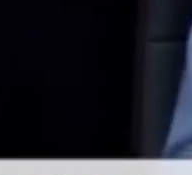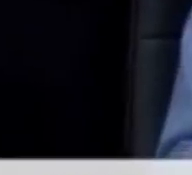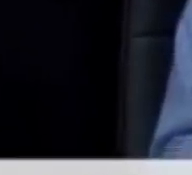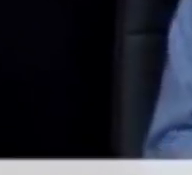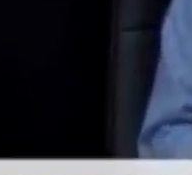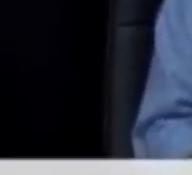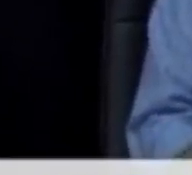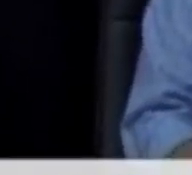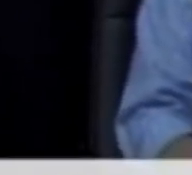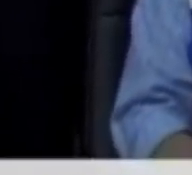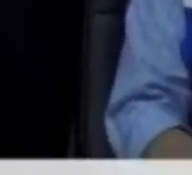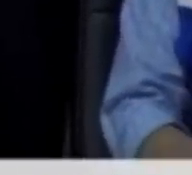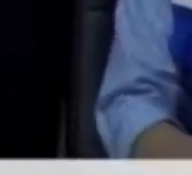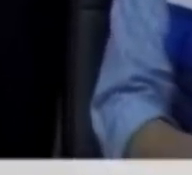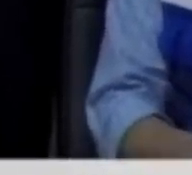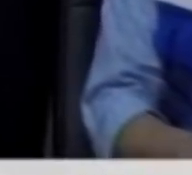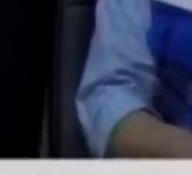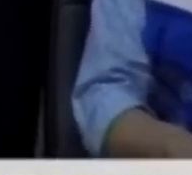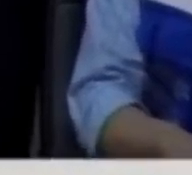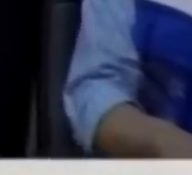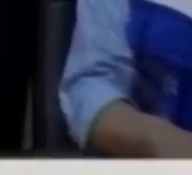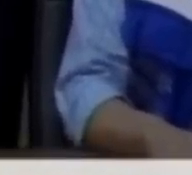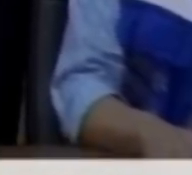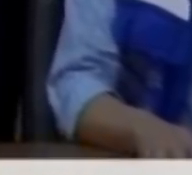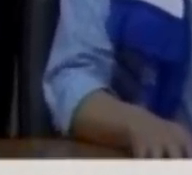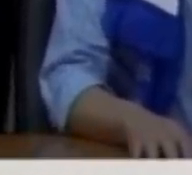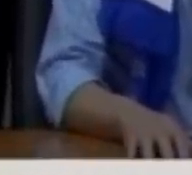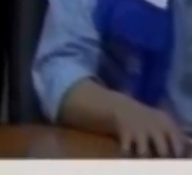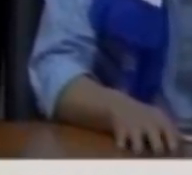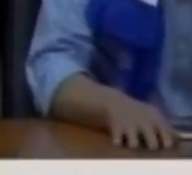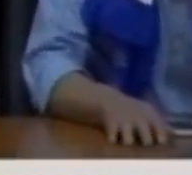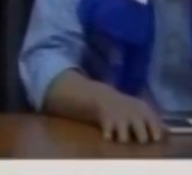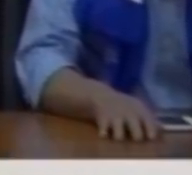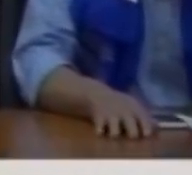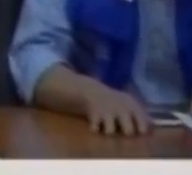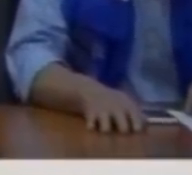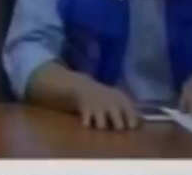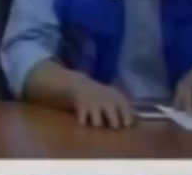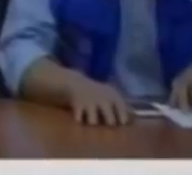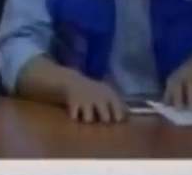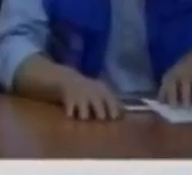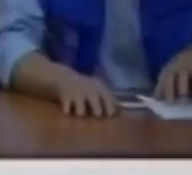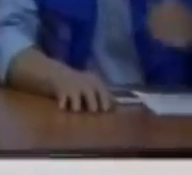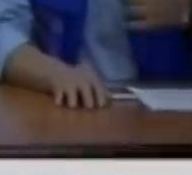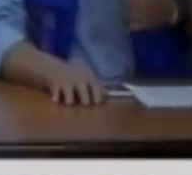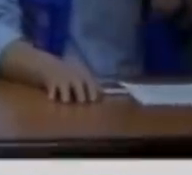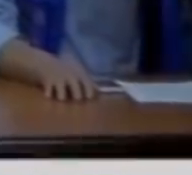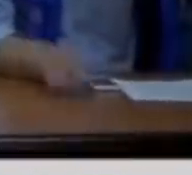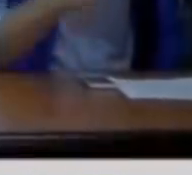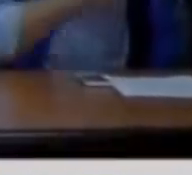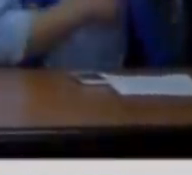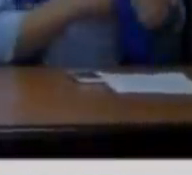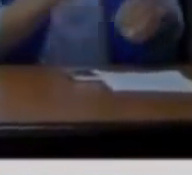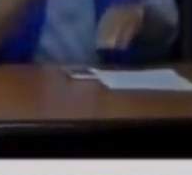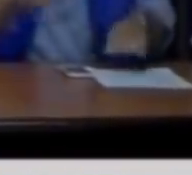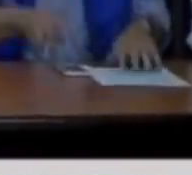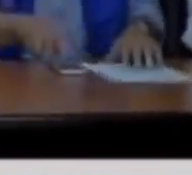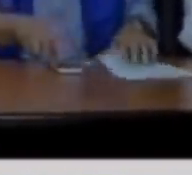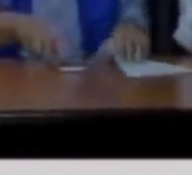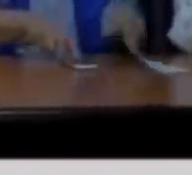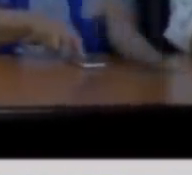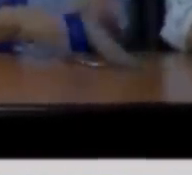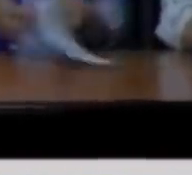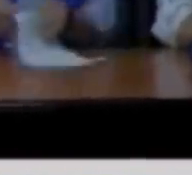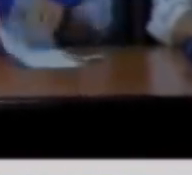de OPS-OMS en Guatemala. El licenciado Guillermo Díaz, que es el director